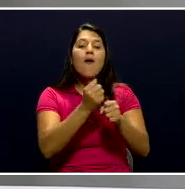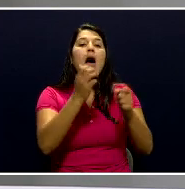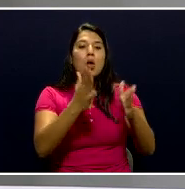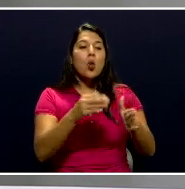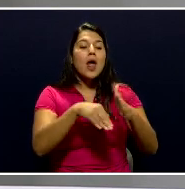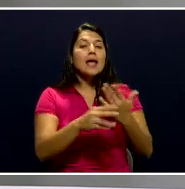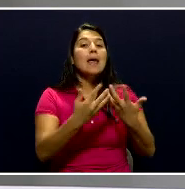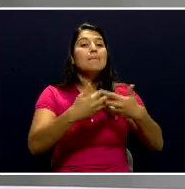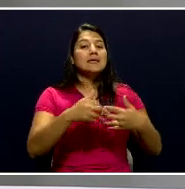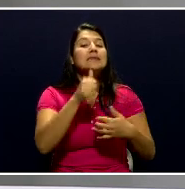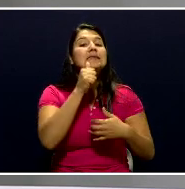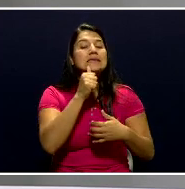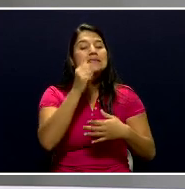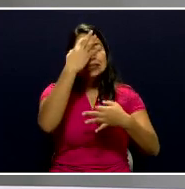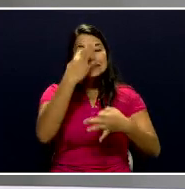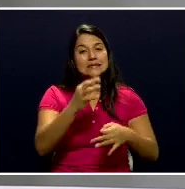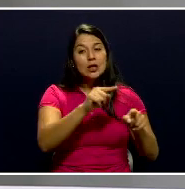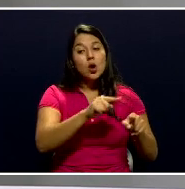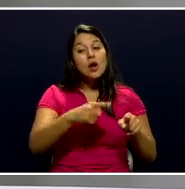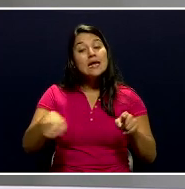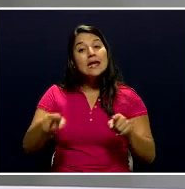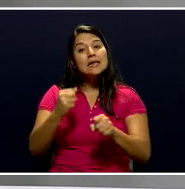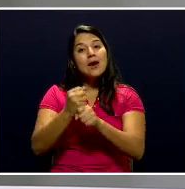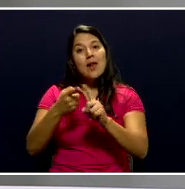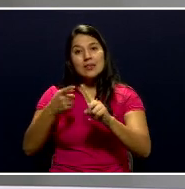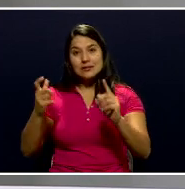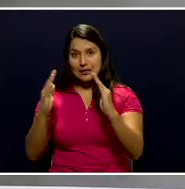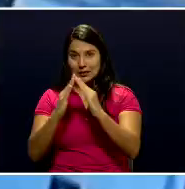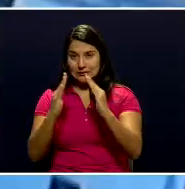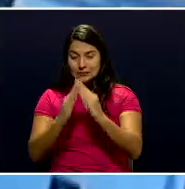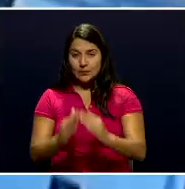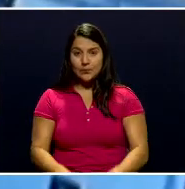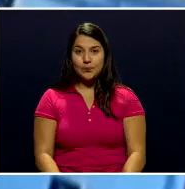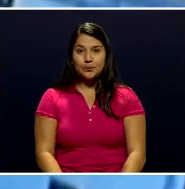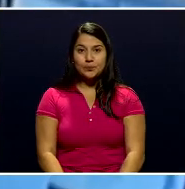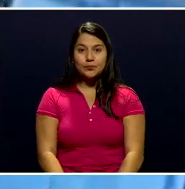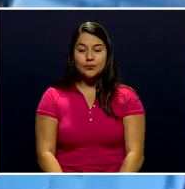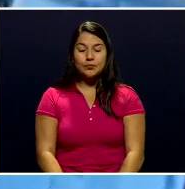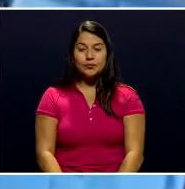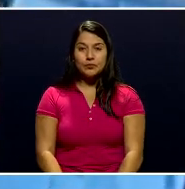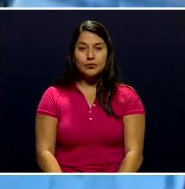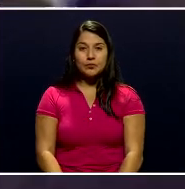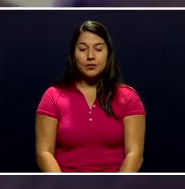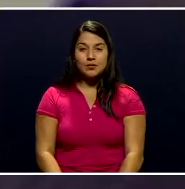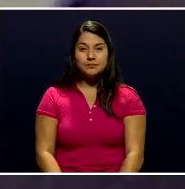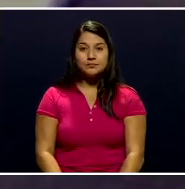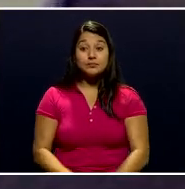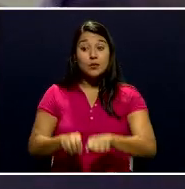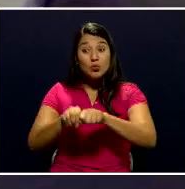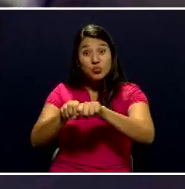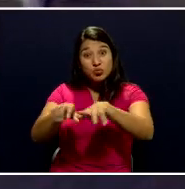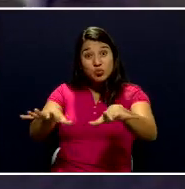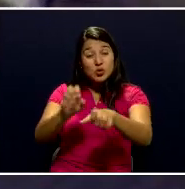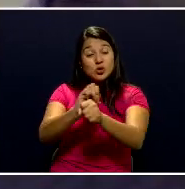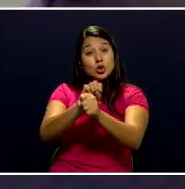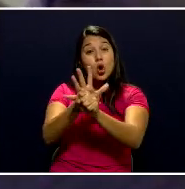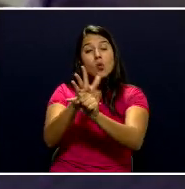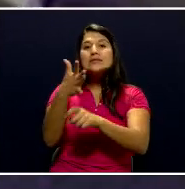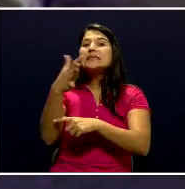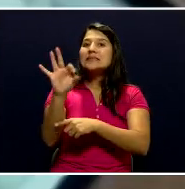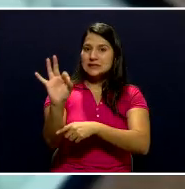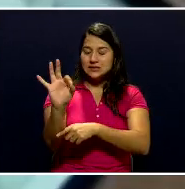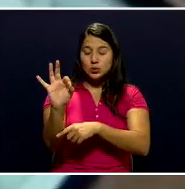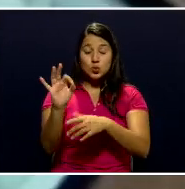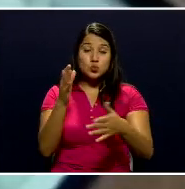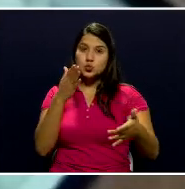colaboradores que están trabajando desde sus casas. La pandemia del COVID-19 ha sacudido sin